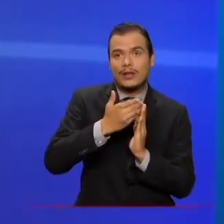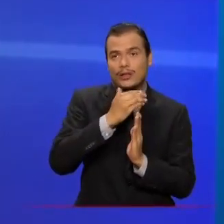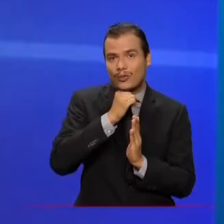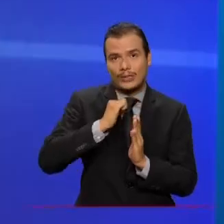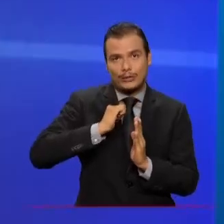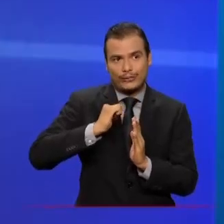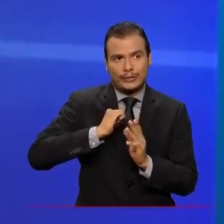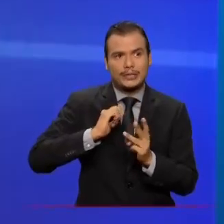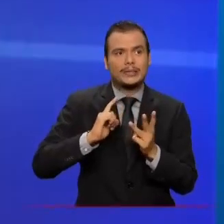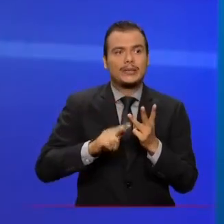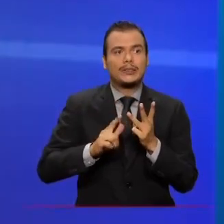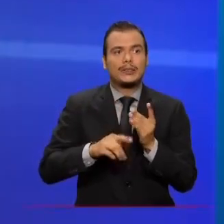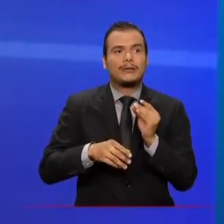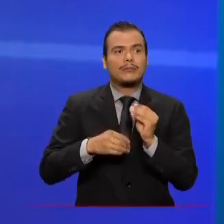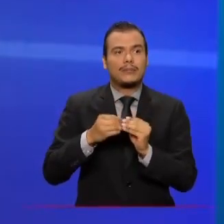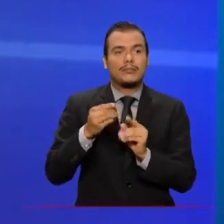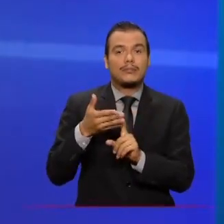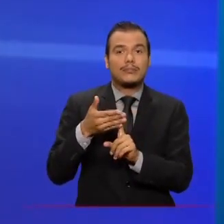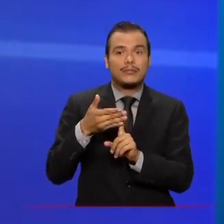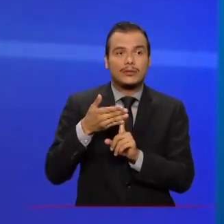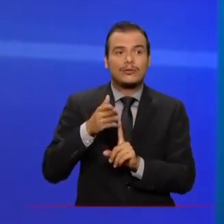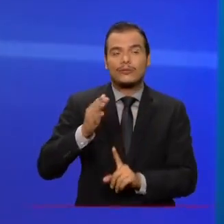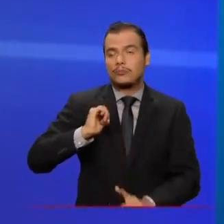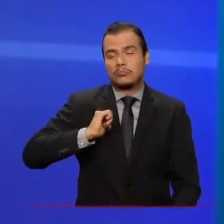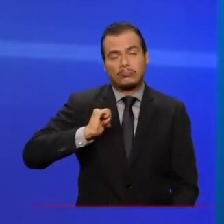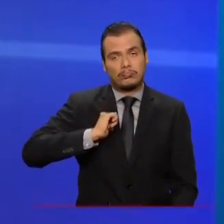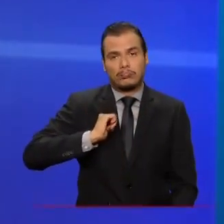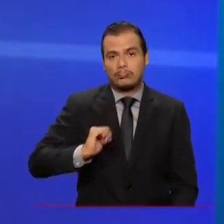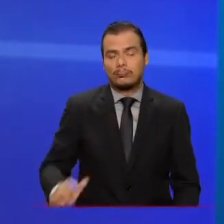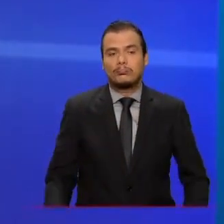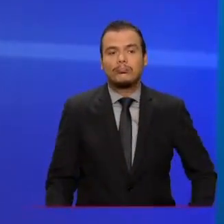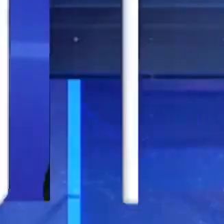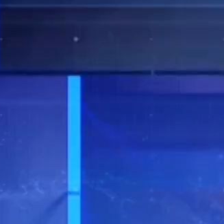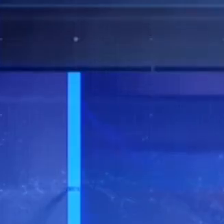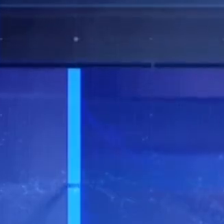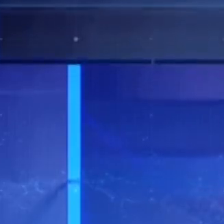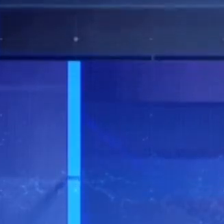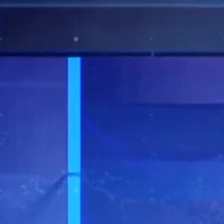grave, tampoco contaba con una póliza de seguro.